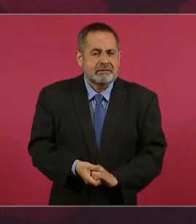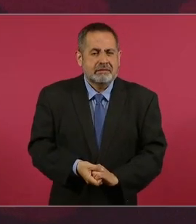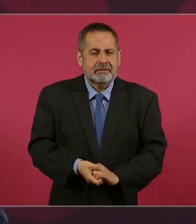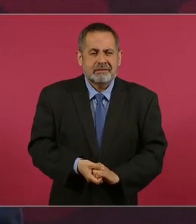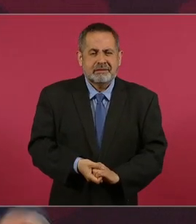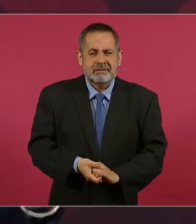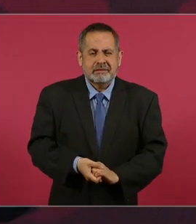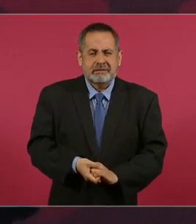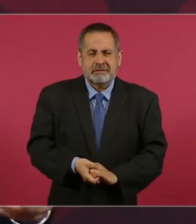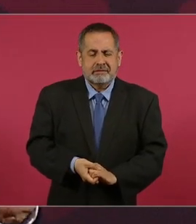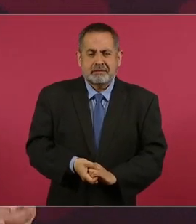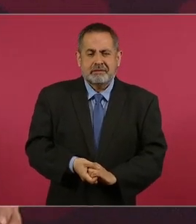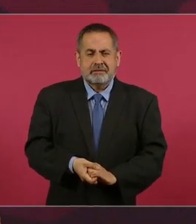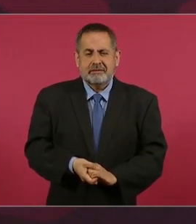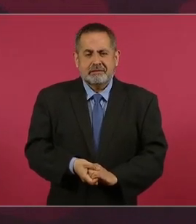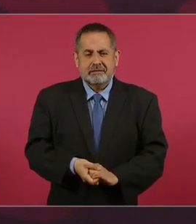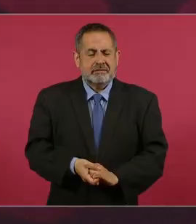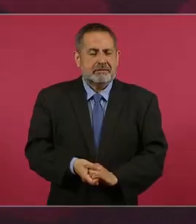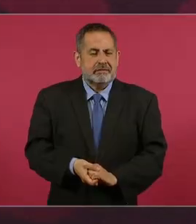muy